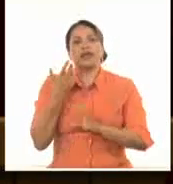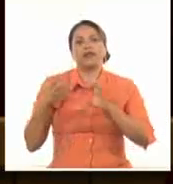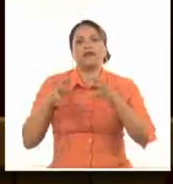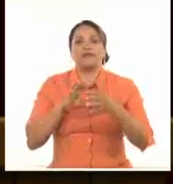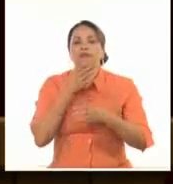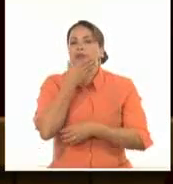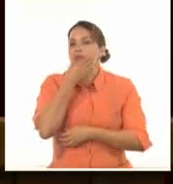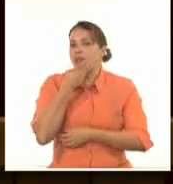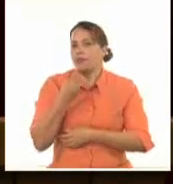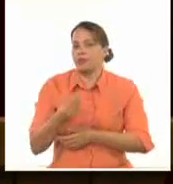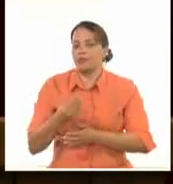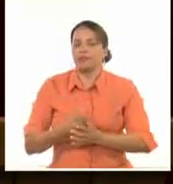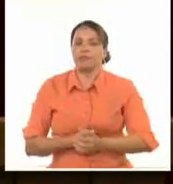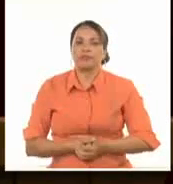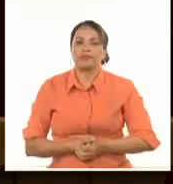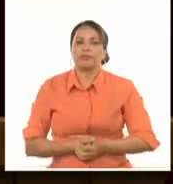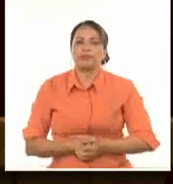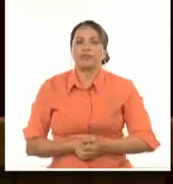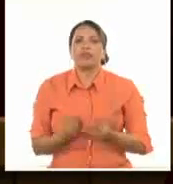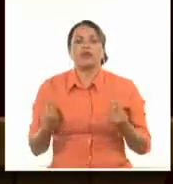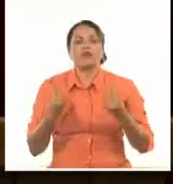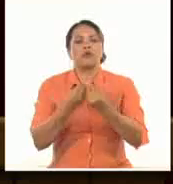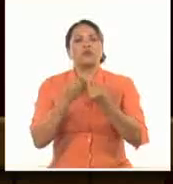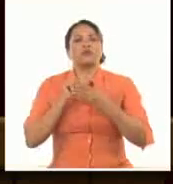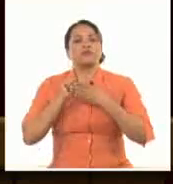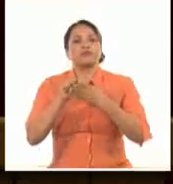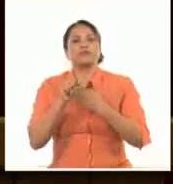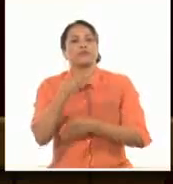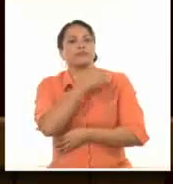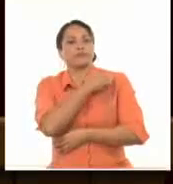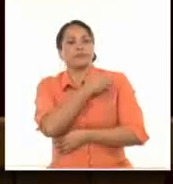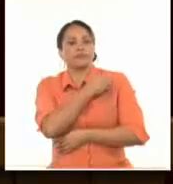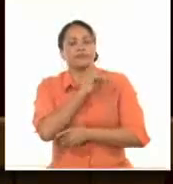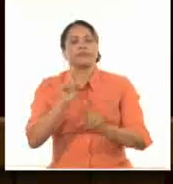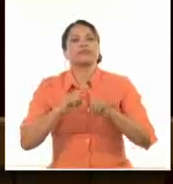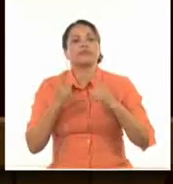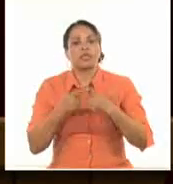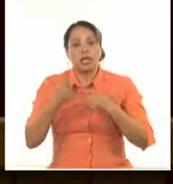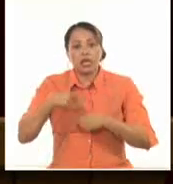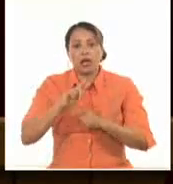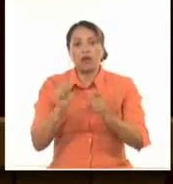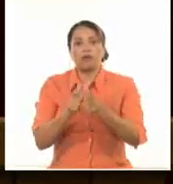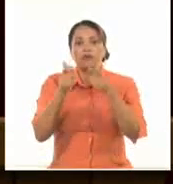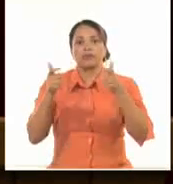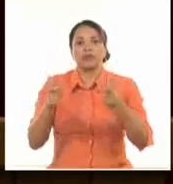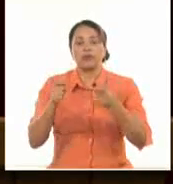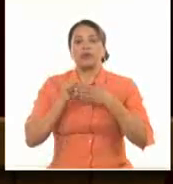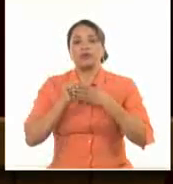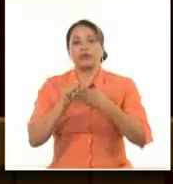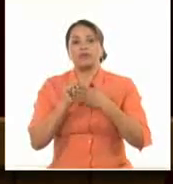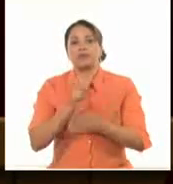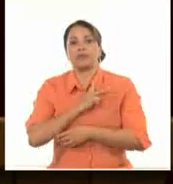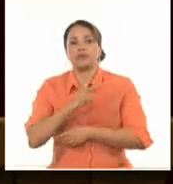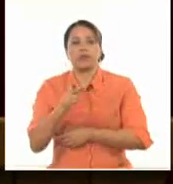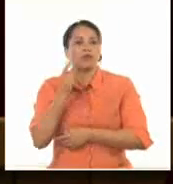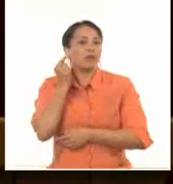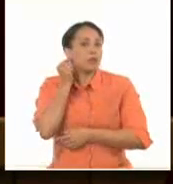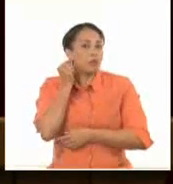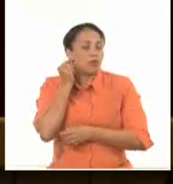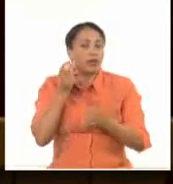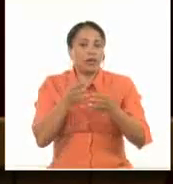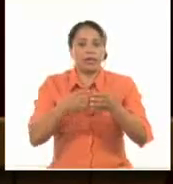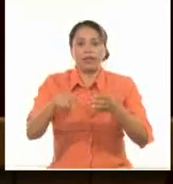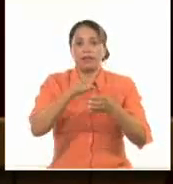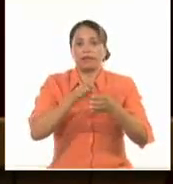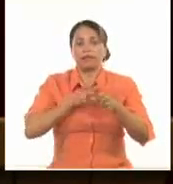juventud. Junto al servicio militar general, que ha vuelto a crecer con el servicio voluntario femenino, la preparación